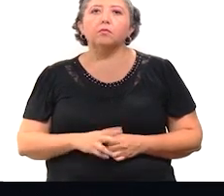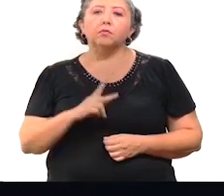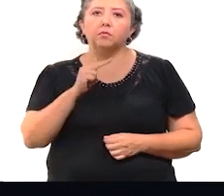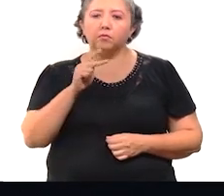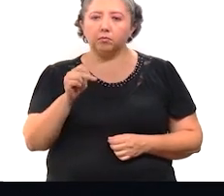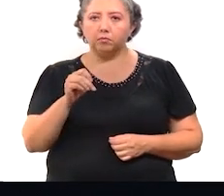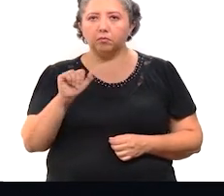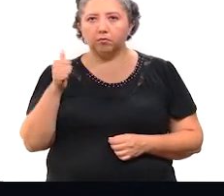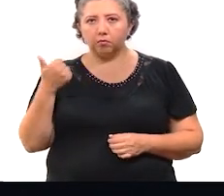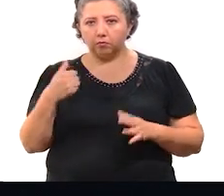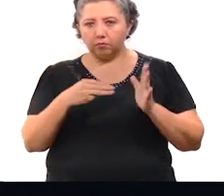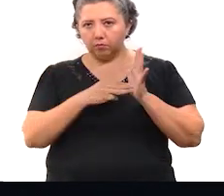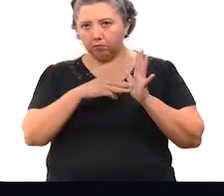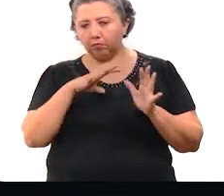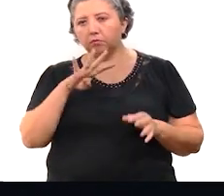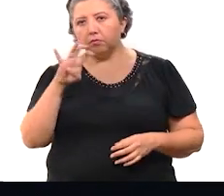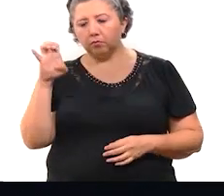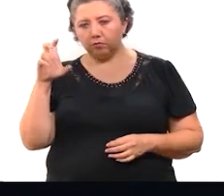zona poniente